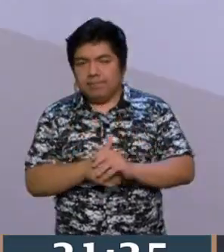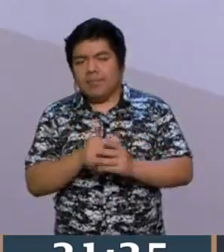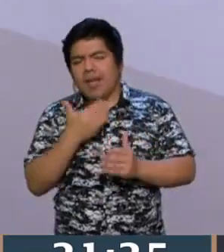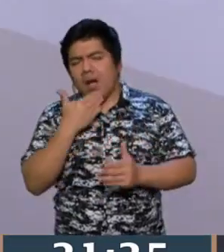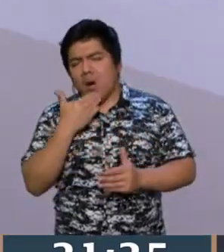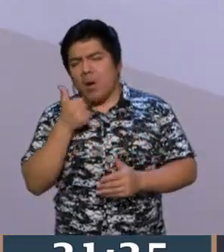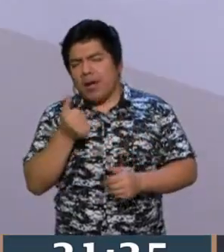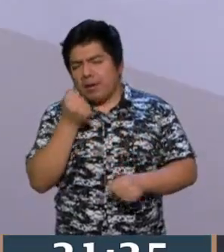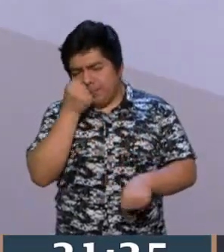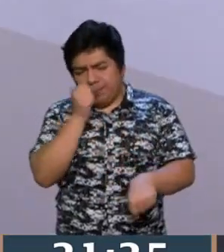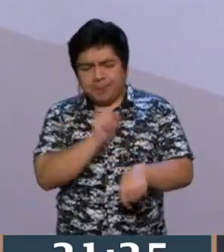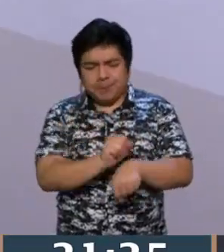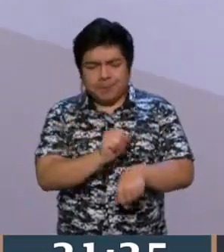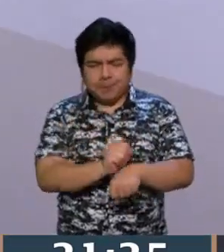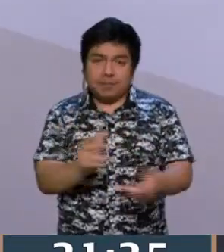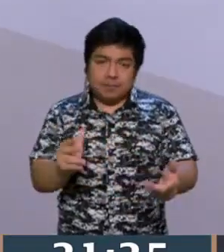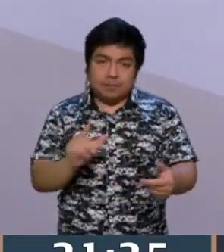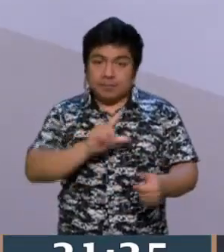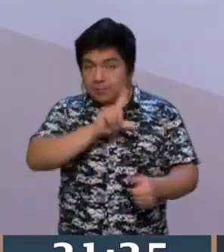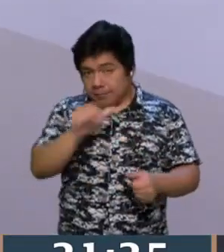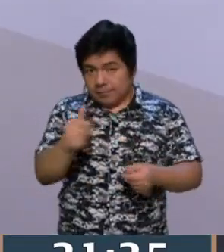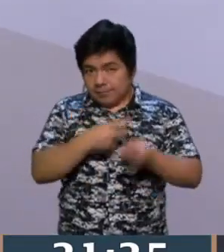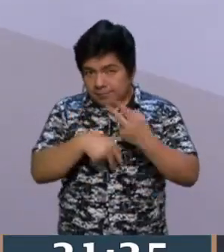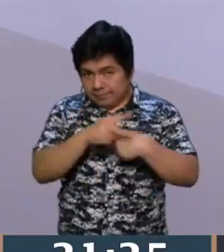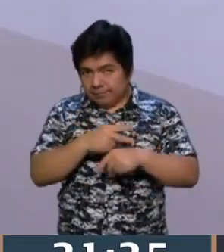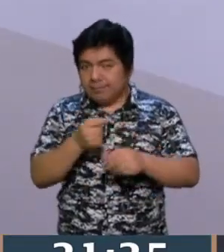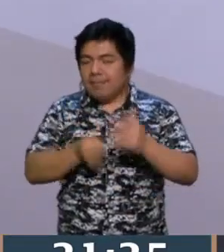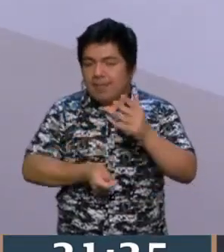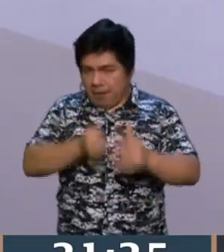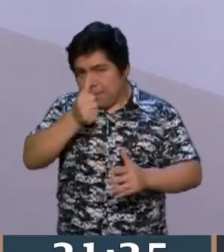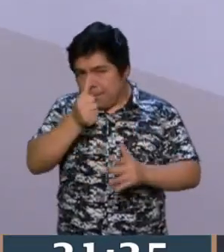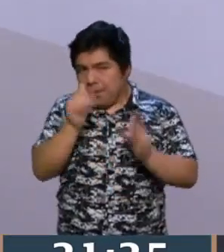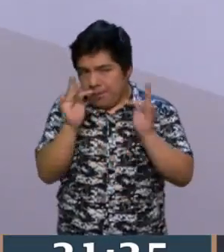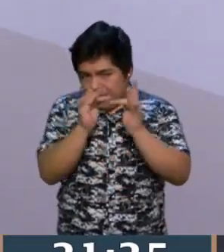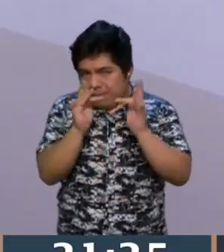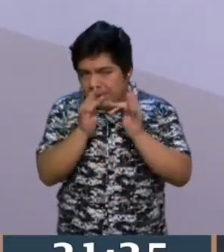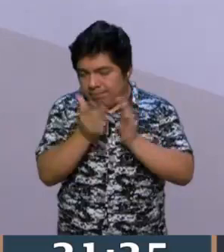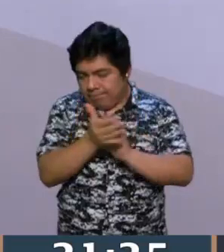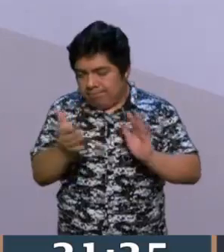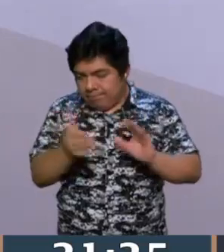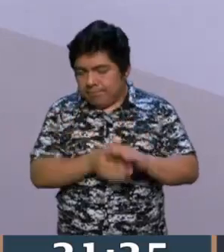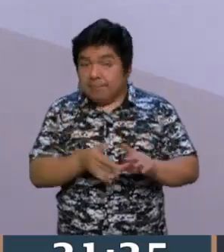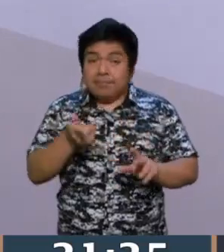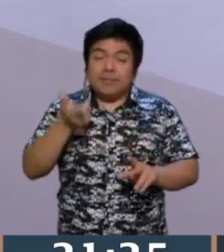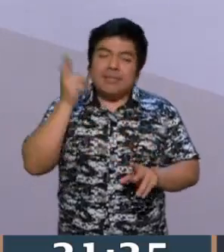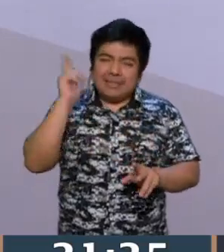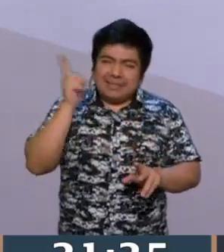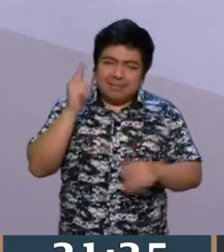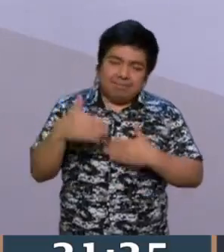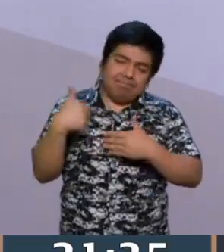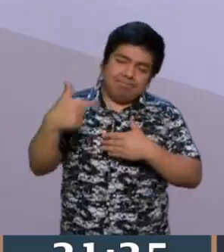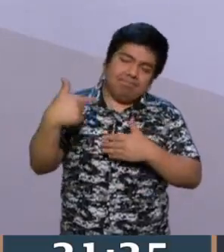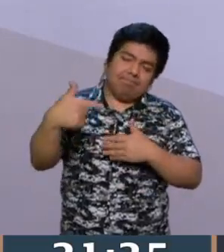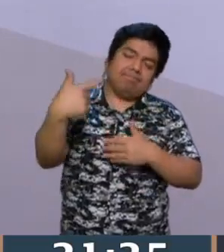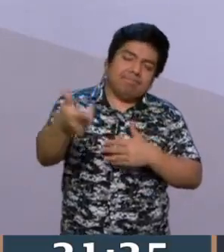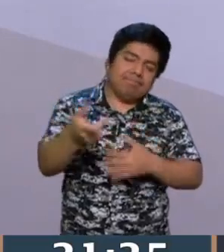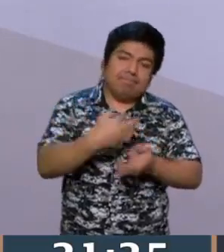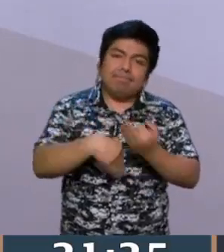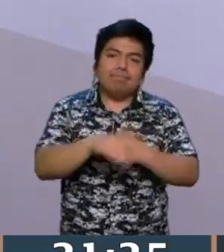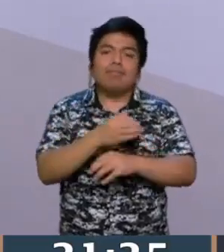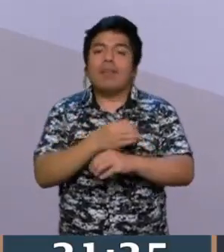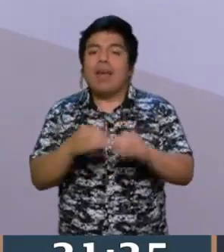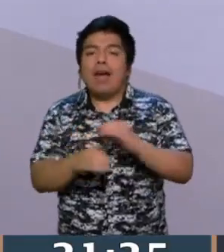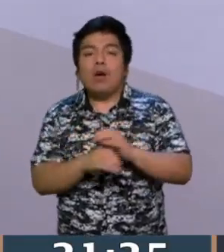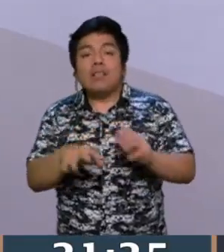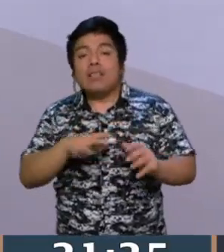le agradezco mucho por su tiempo y me gustaría dejar la comunicación abierta. Es la primera vez que hablamos en medio de este proceso electoral, pero seguramente pues para darle seguimiento a todo lo